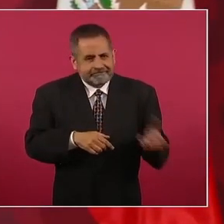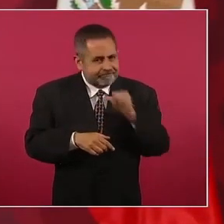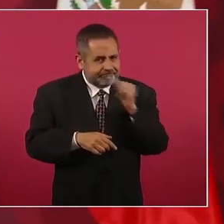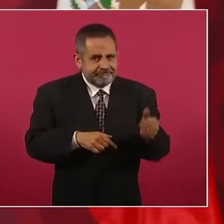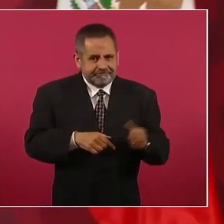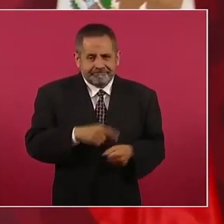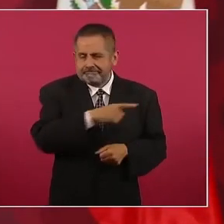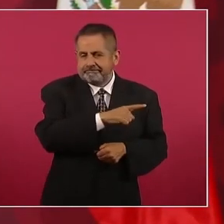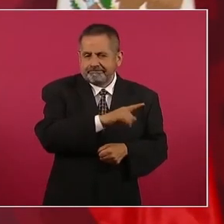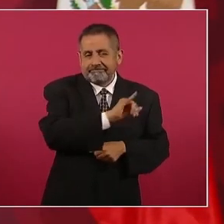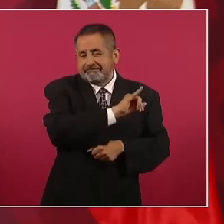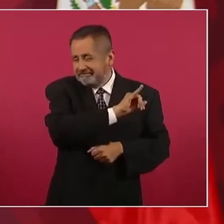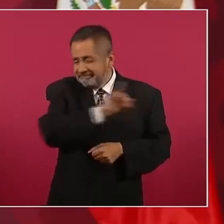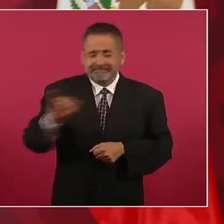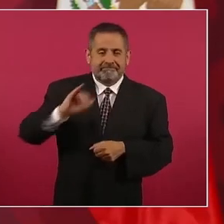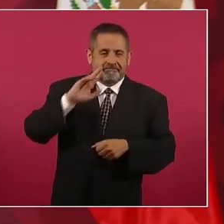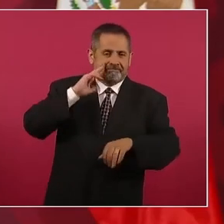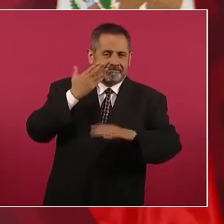muy responsable